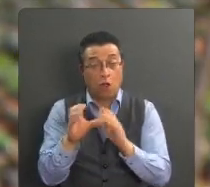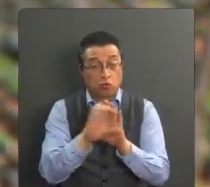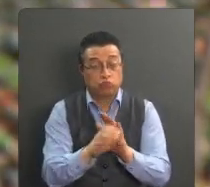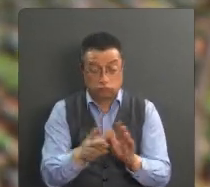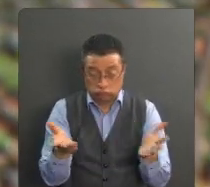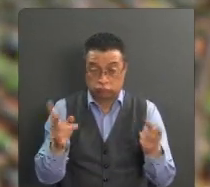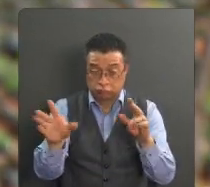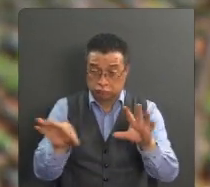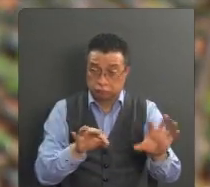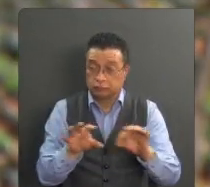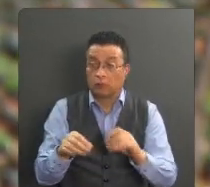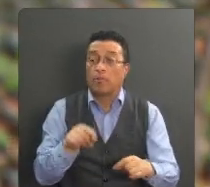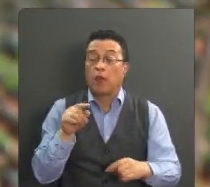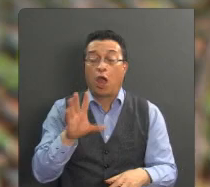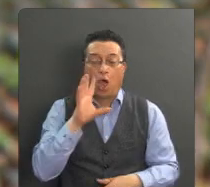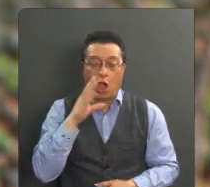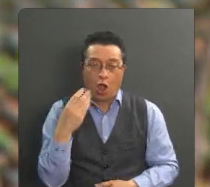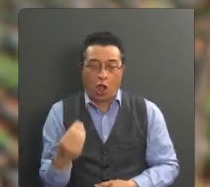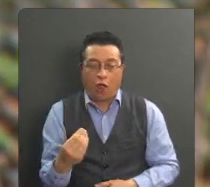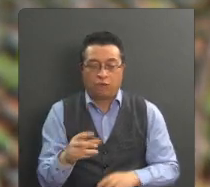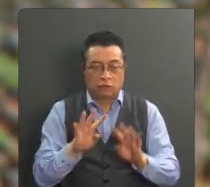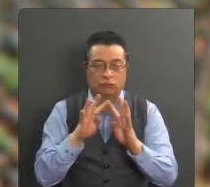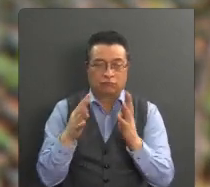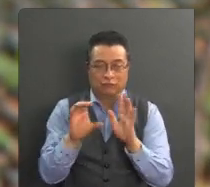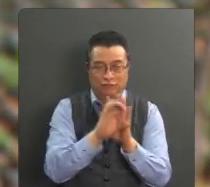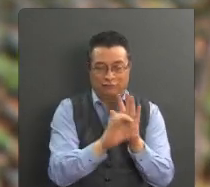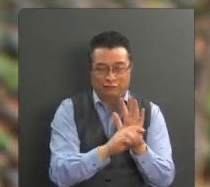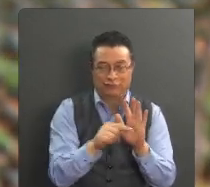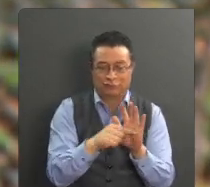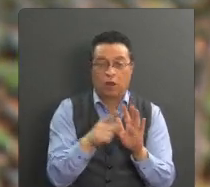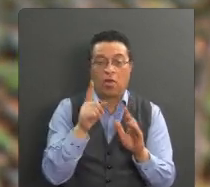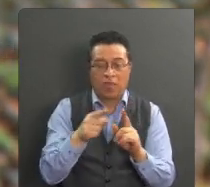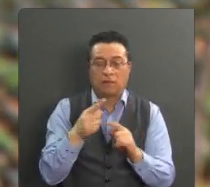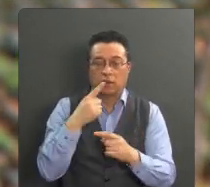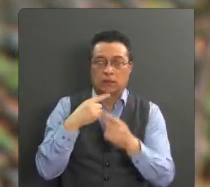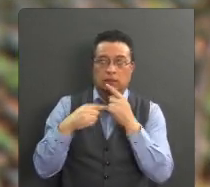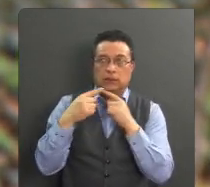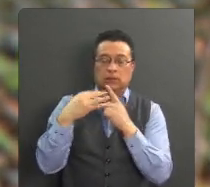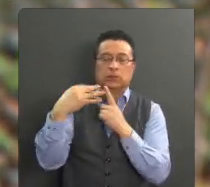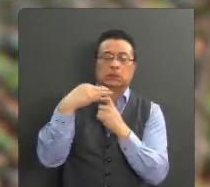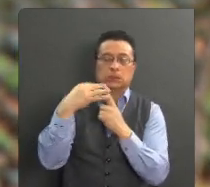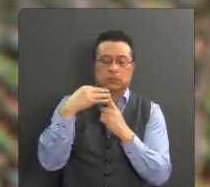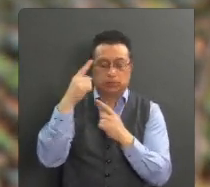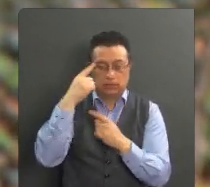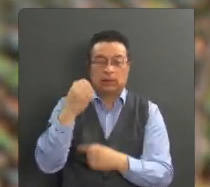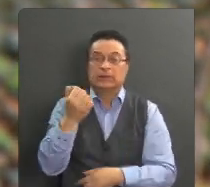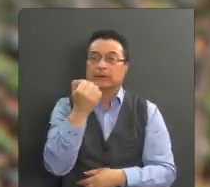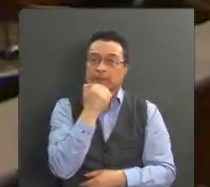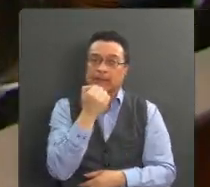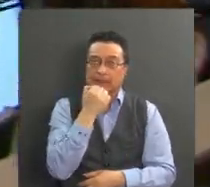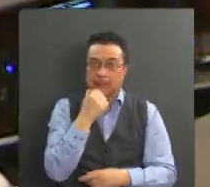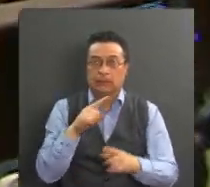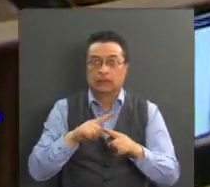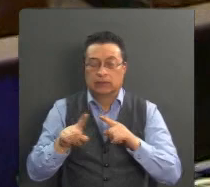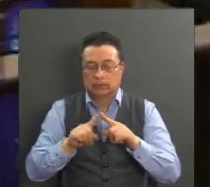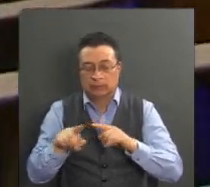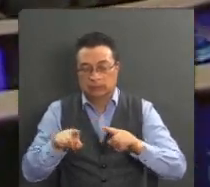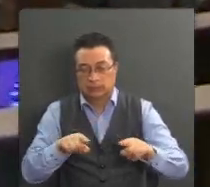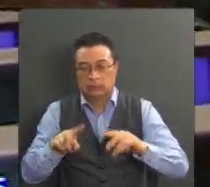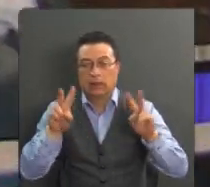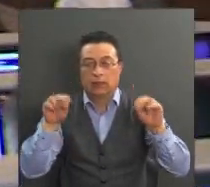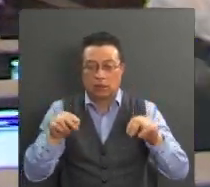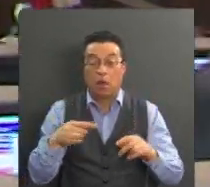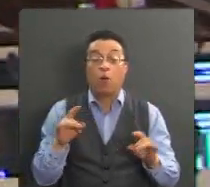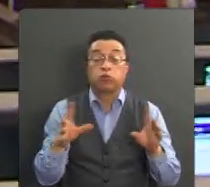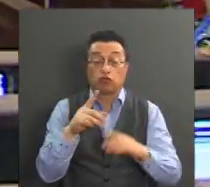Obviamente que la convención constitucional también tiene que hacer su autocrítica respecto del proceder que tuvo en esta materia. Si hubiese estado